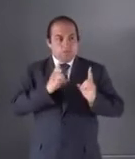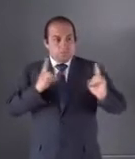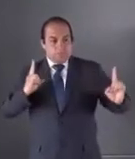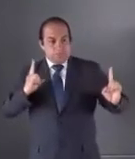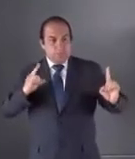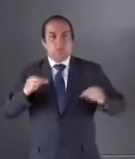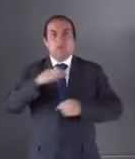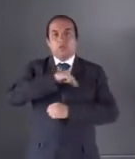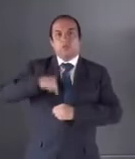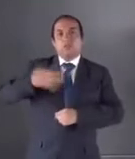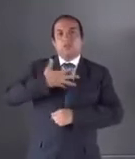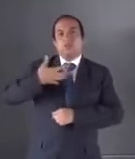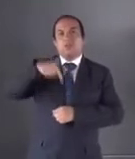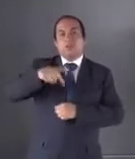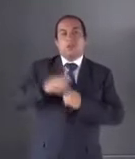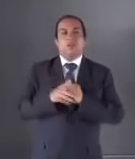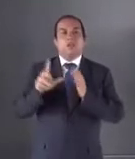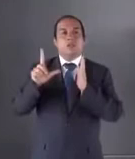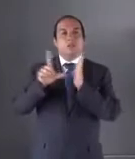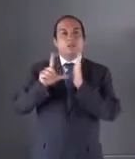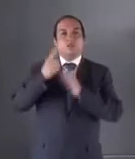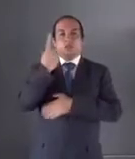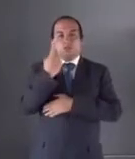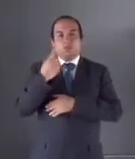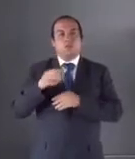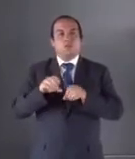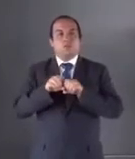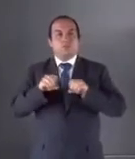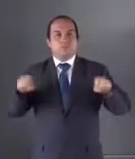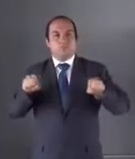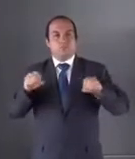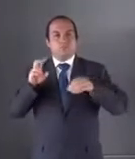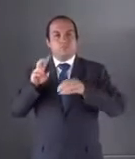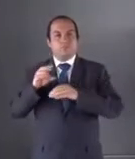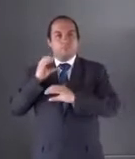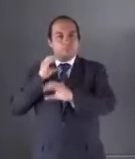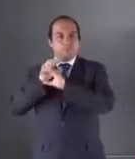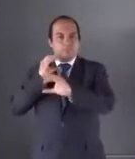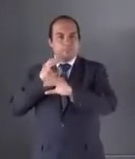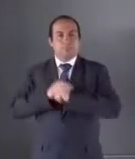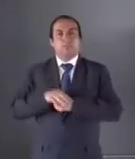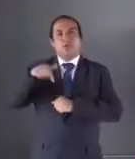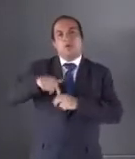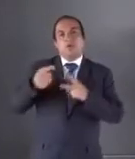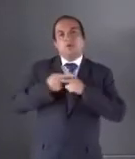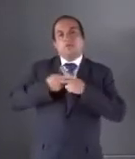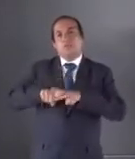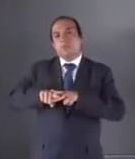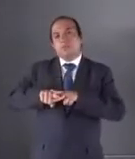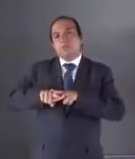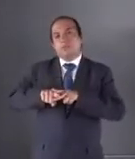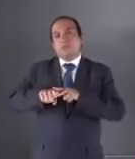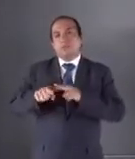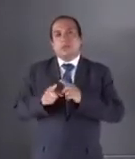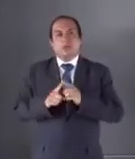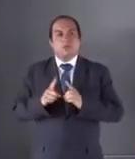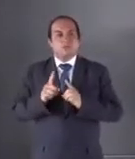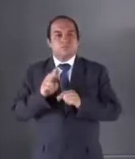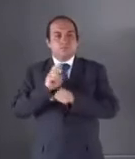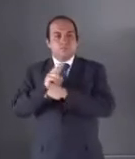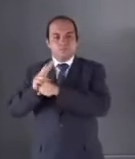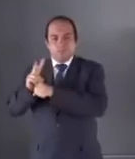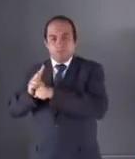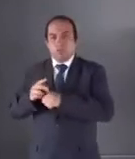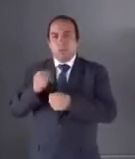que tenemos en la línea 1 de Cablebús. Bueno, vamos a comenzar el recorrido. Lo primero que les queremos